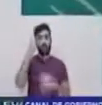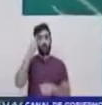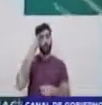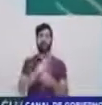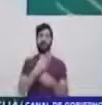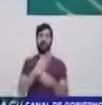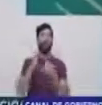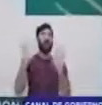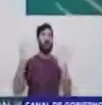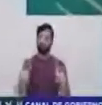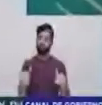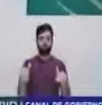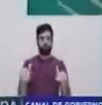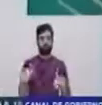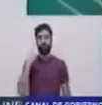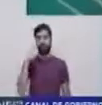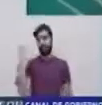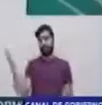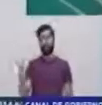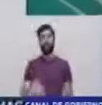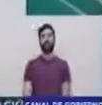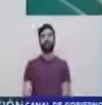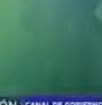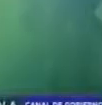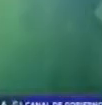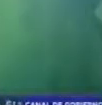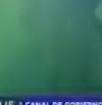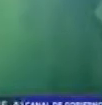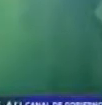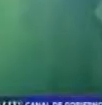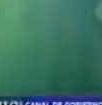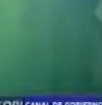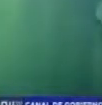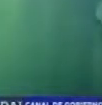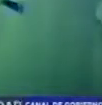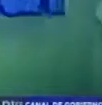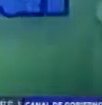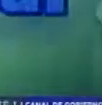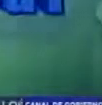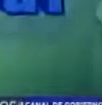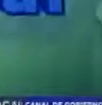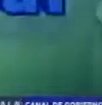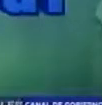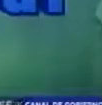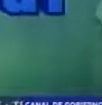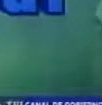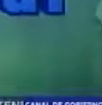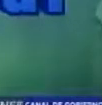Guatemala no se detiene.